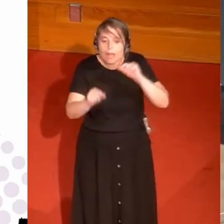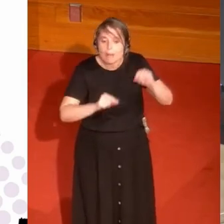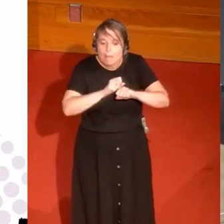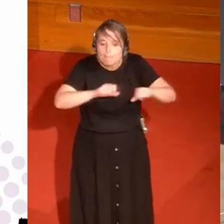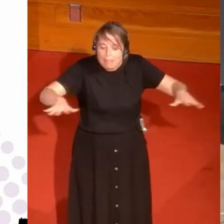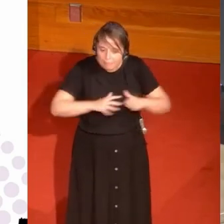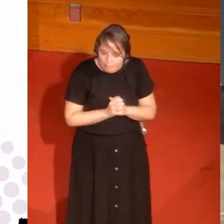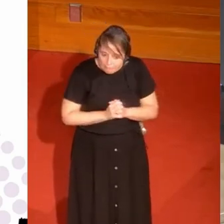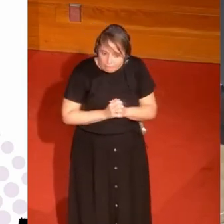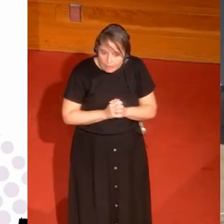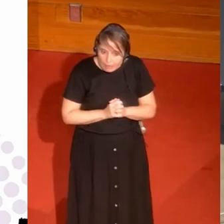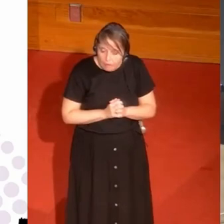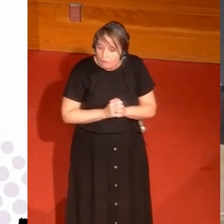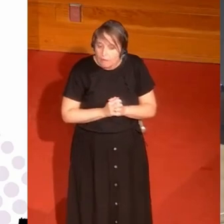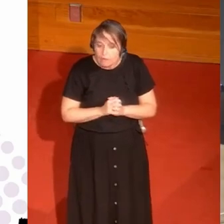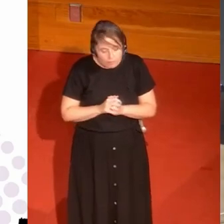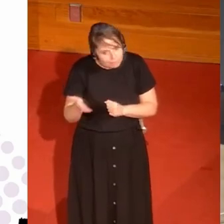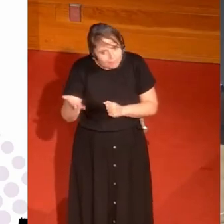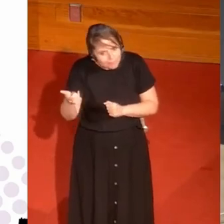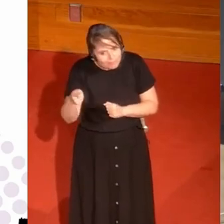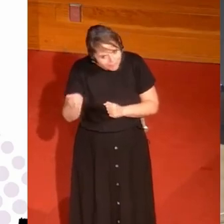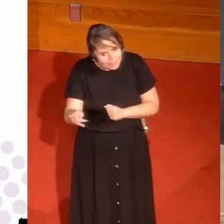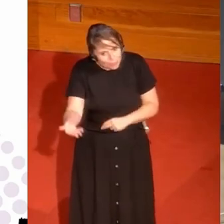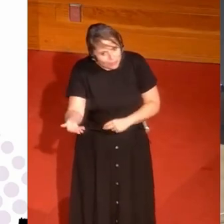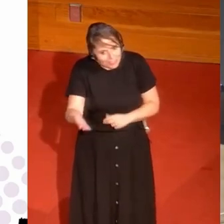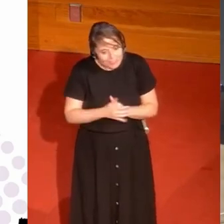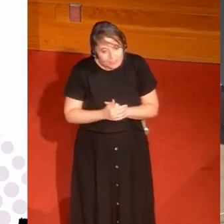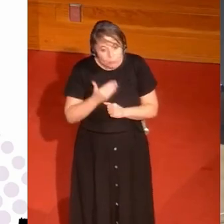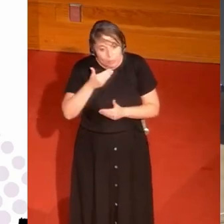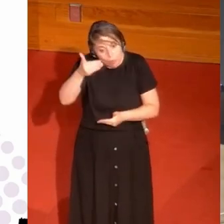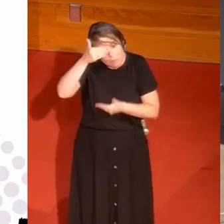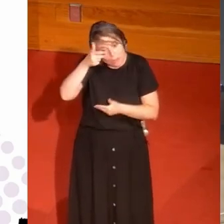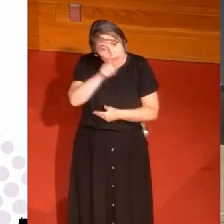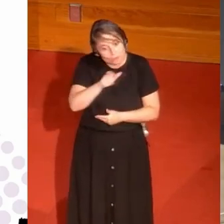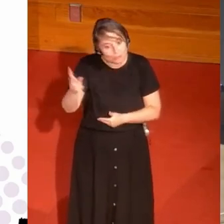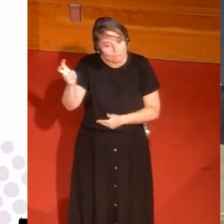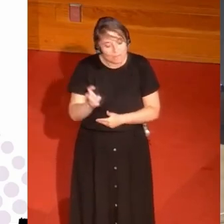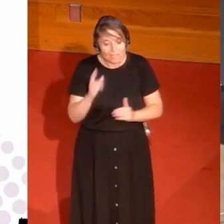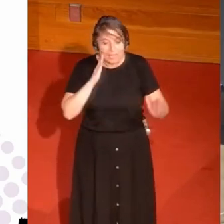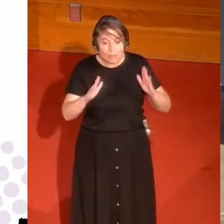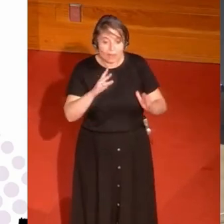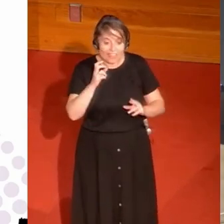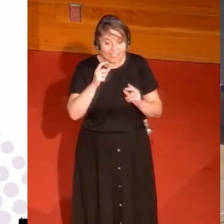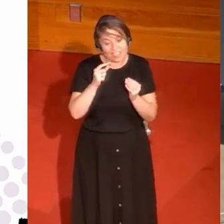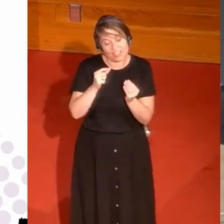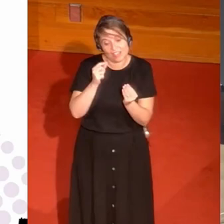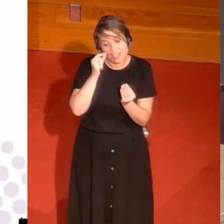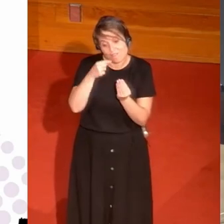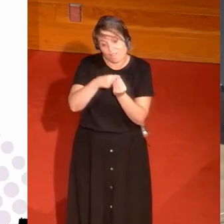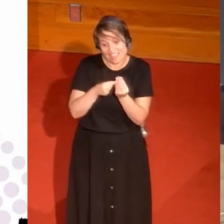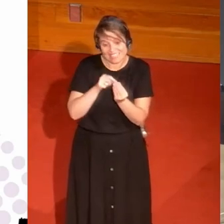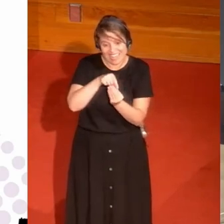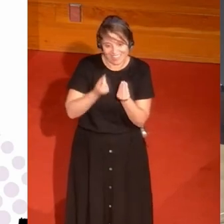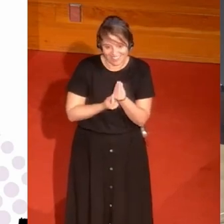y nos han importado que son claves de las que vienen eh de Marruecos En la temporada de fresa y que nos salvan